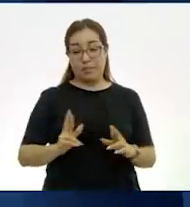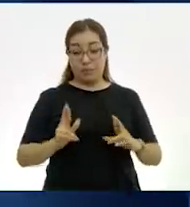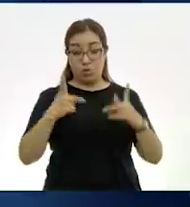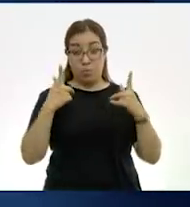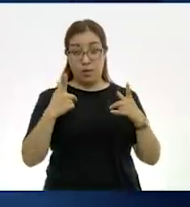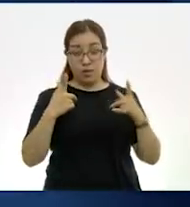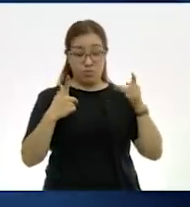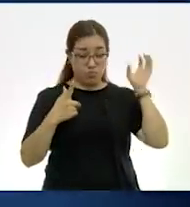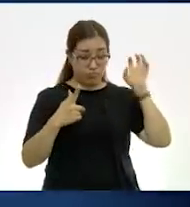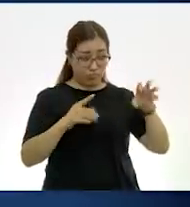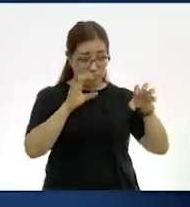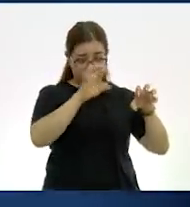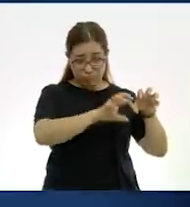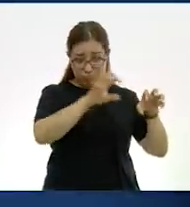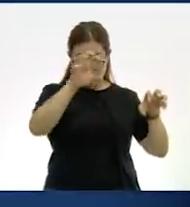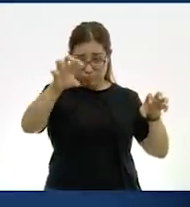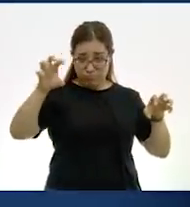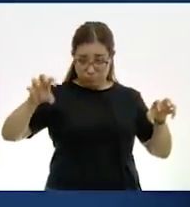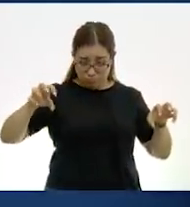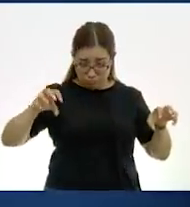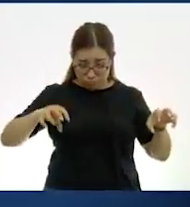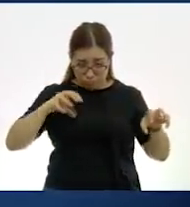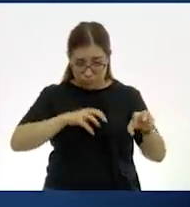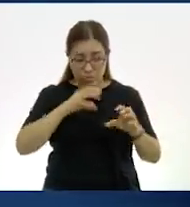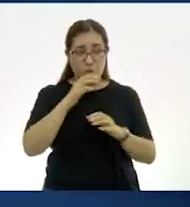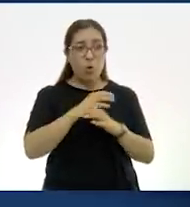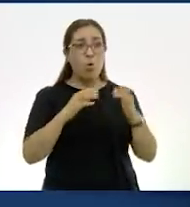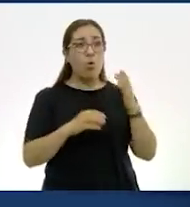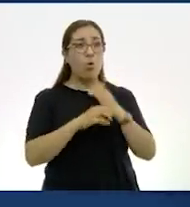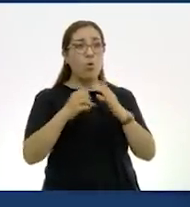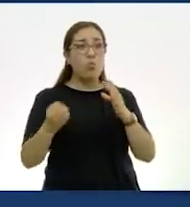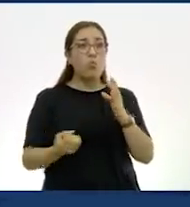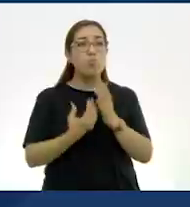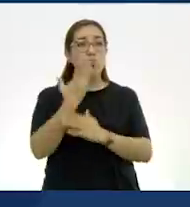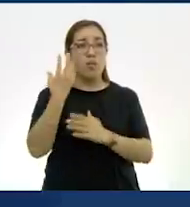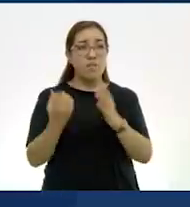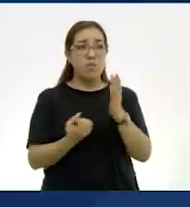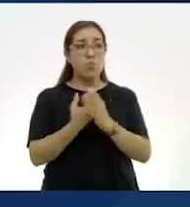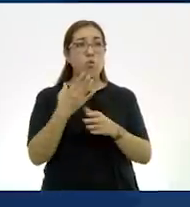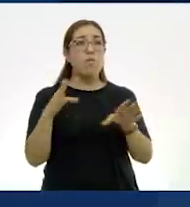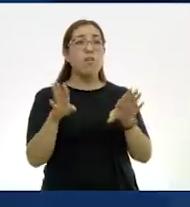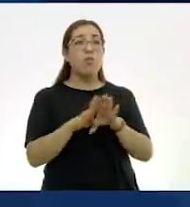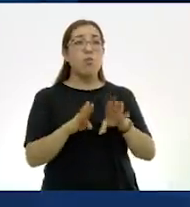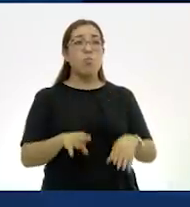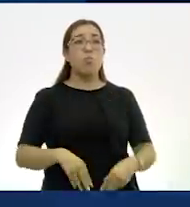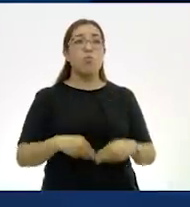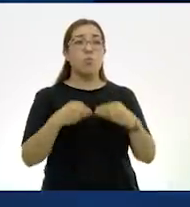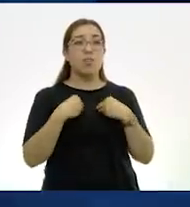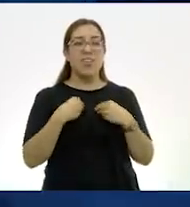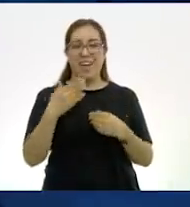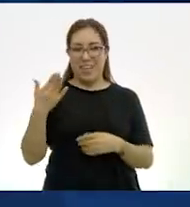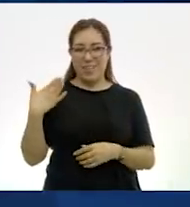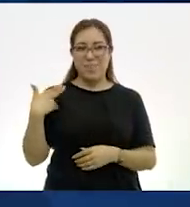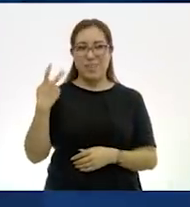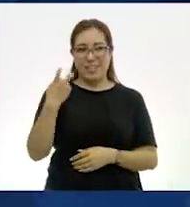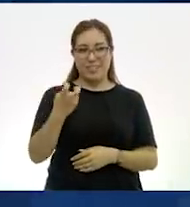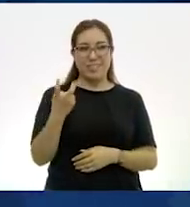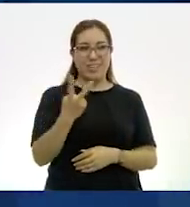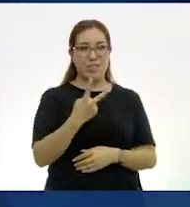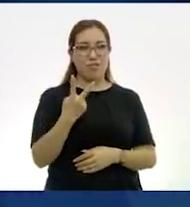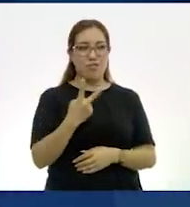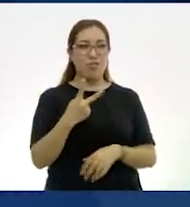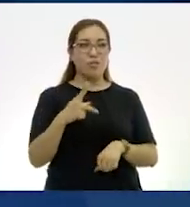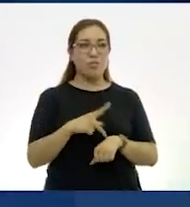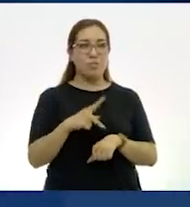aparece una y se traduce, aporta algo nuevo para conocer la vida en la antigüedad. Con estas 2 tablillas que se acaban de descifrar gracias a la ayuda